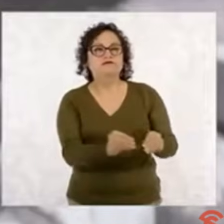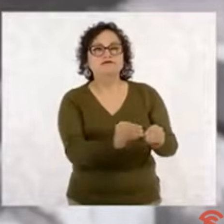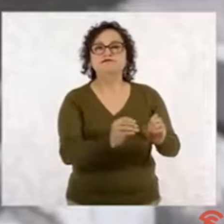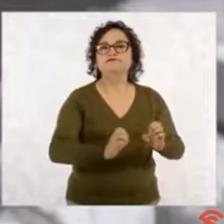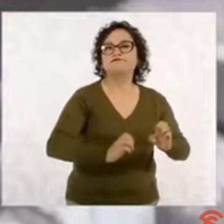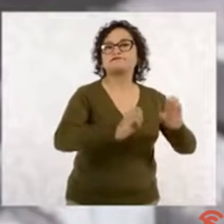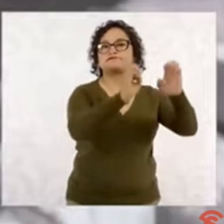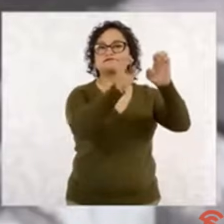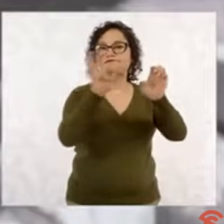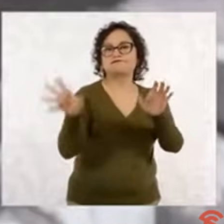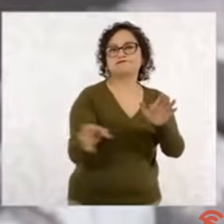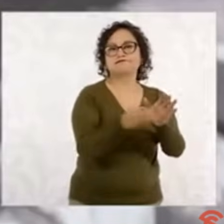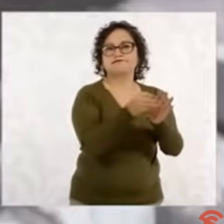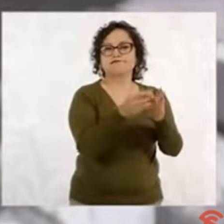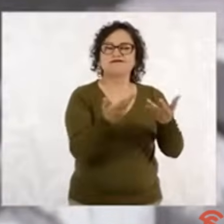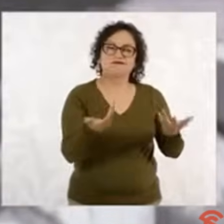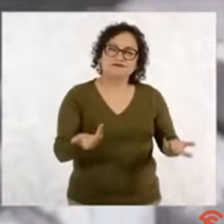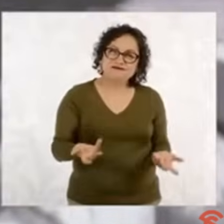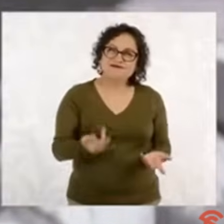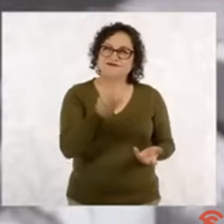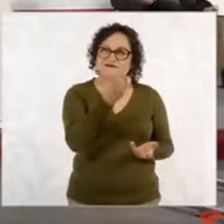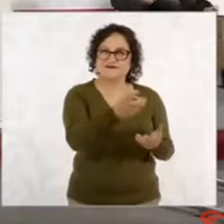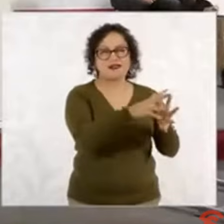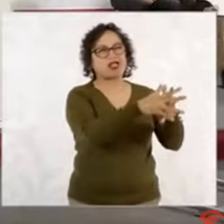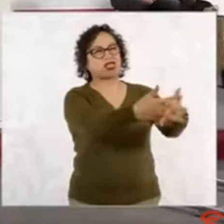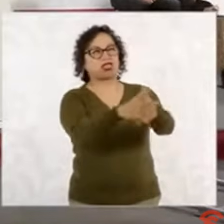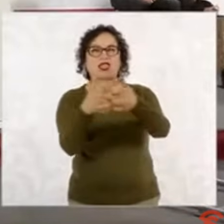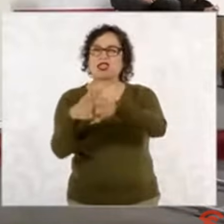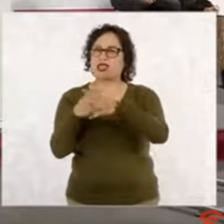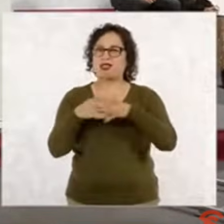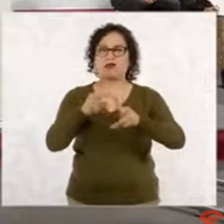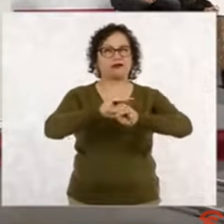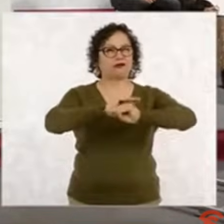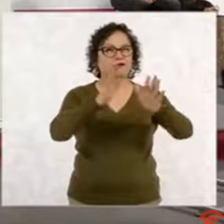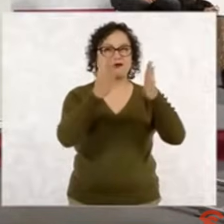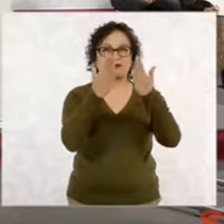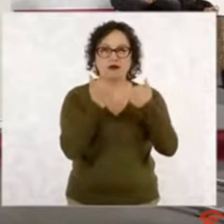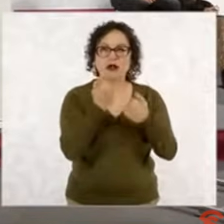ha generado un gran desorden y grandes afectaciones. También